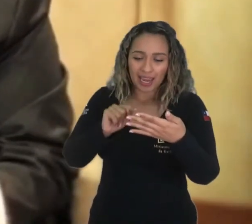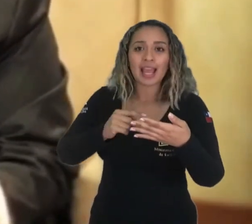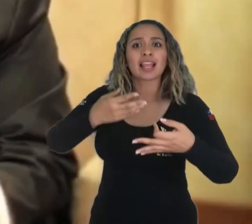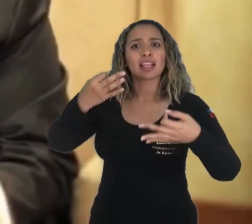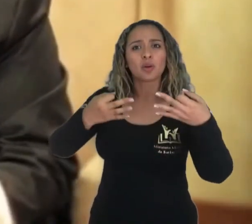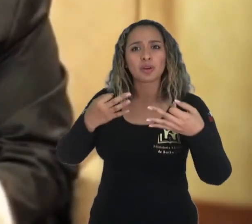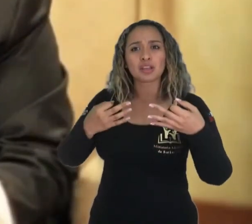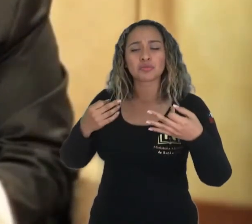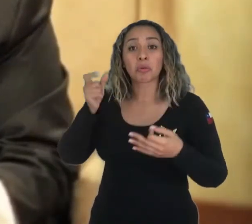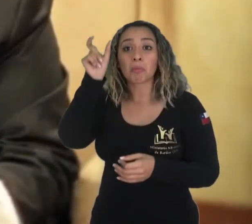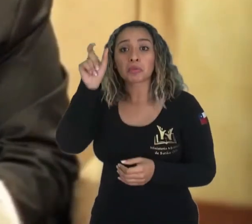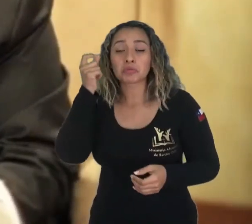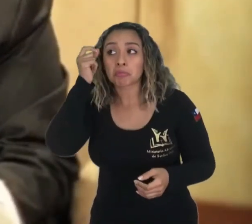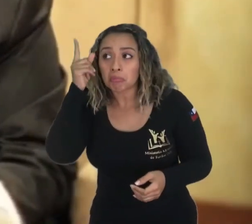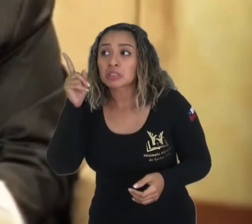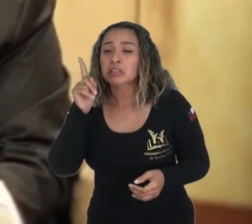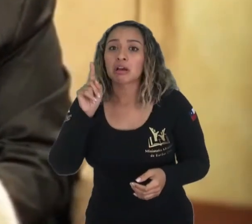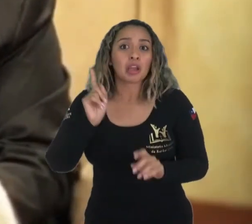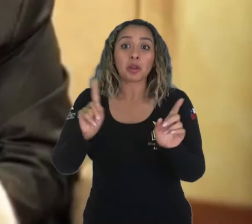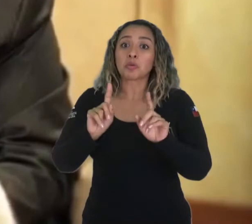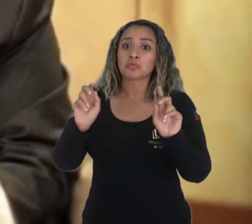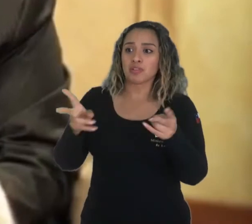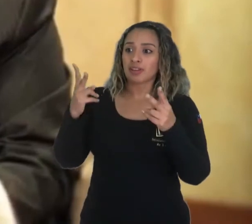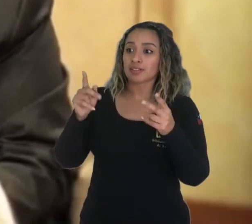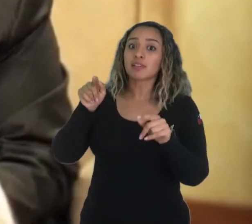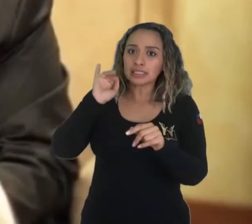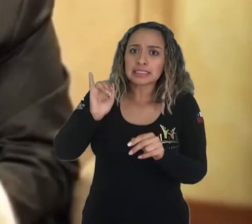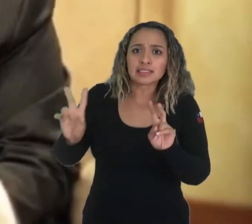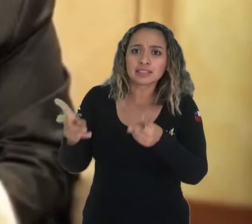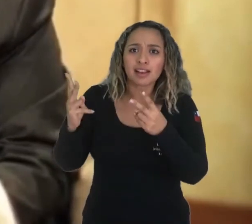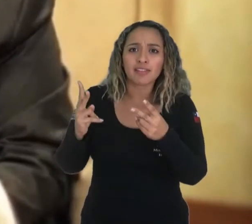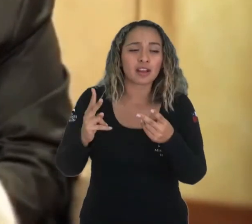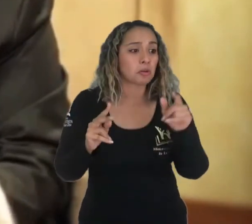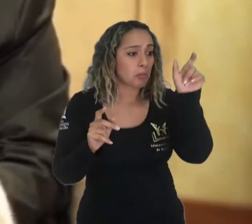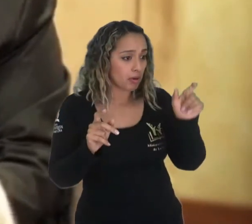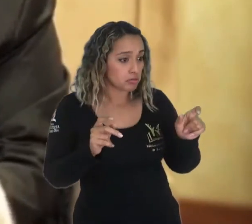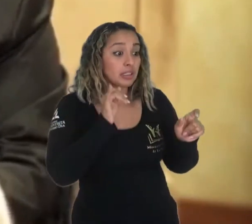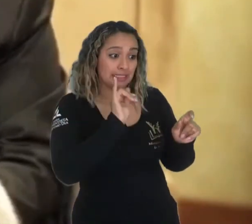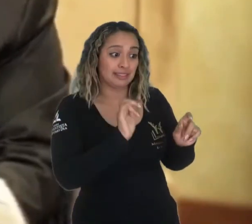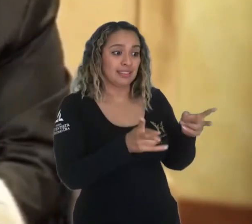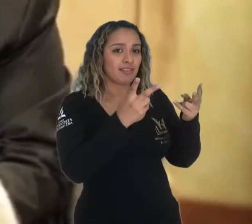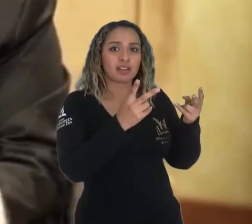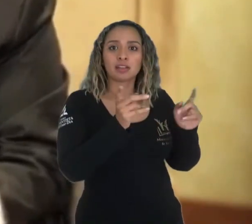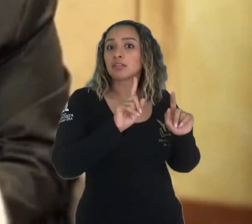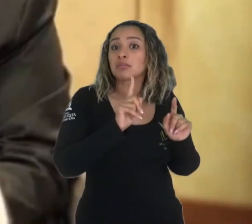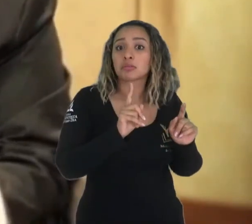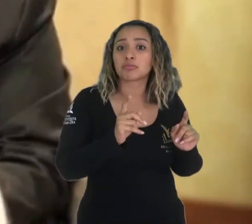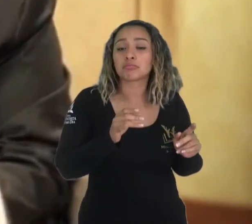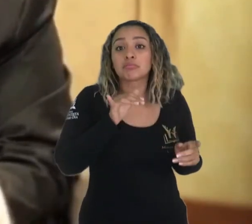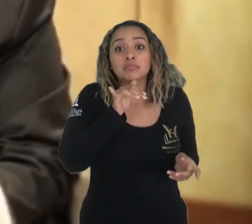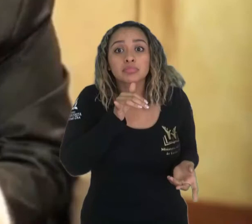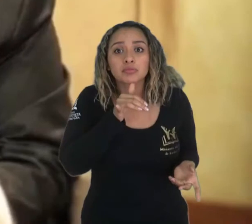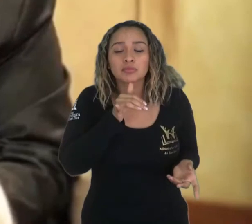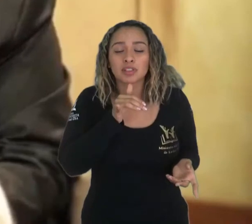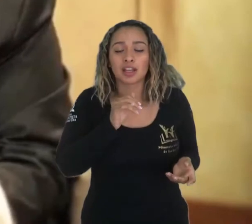personas que tú pensabas que no se salvarían están salvas Y personas que tú pensabas que sí se salvarían tal vez no estén salvas